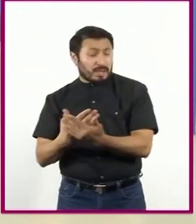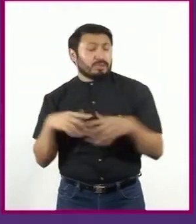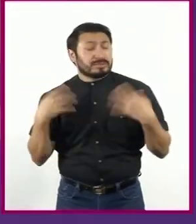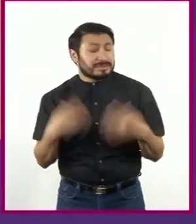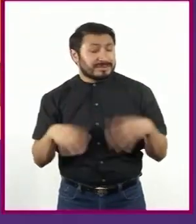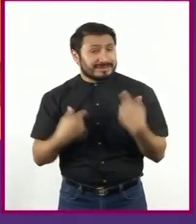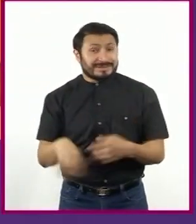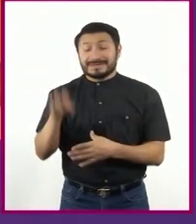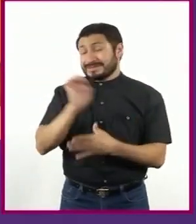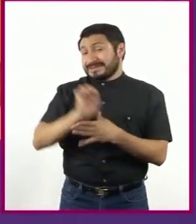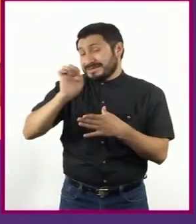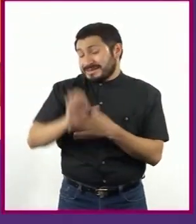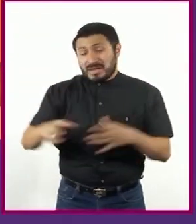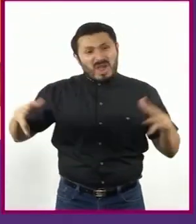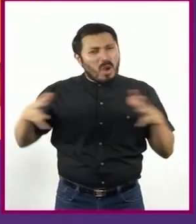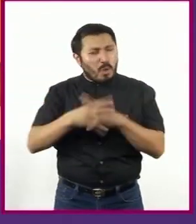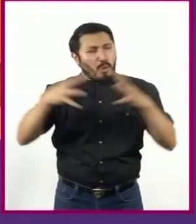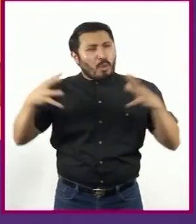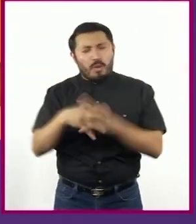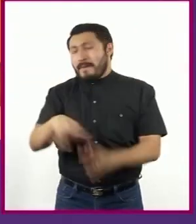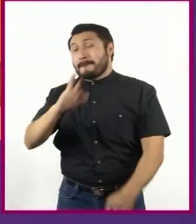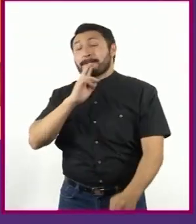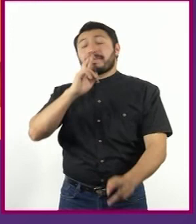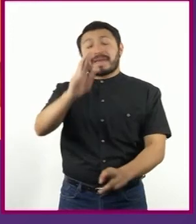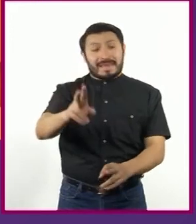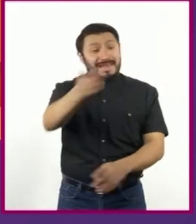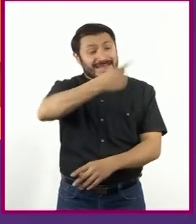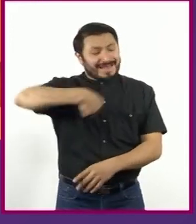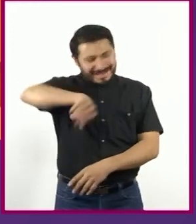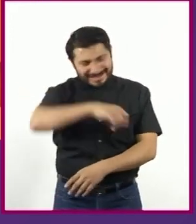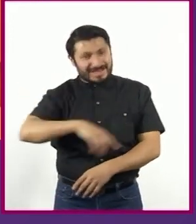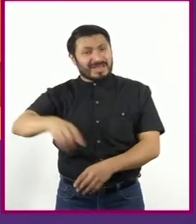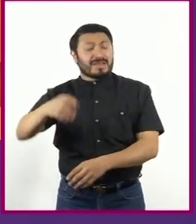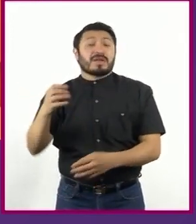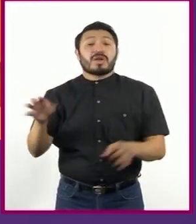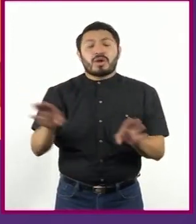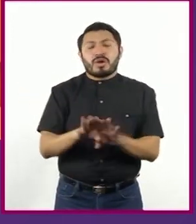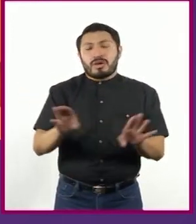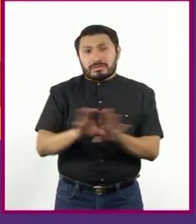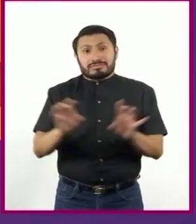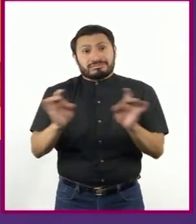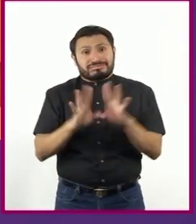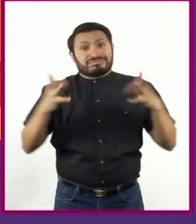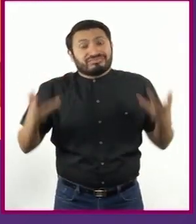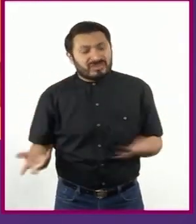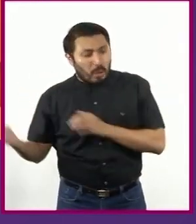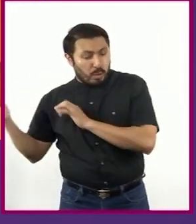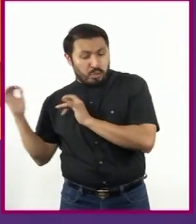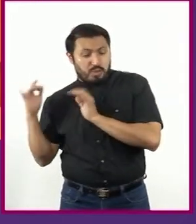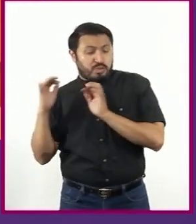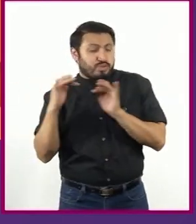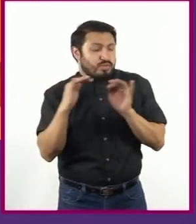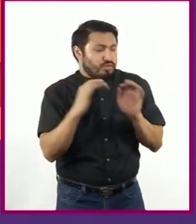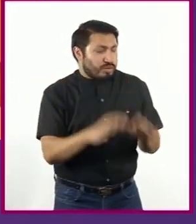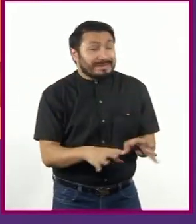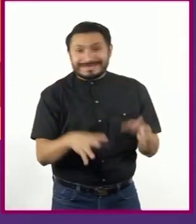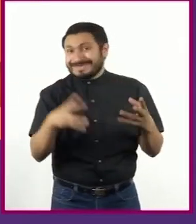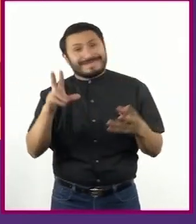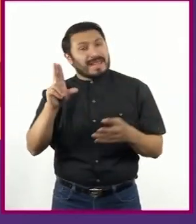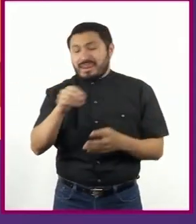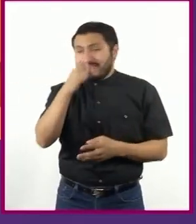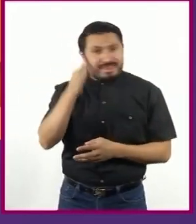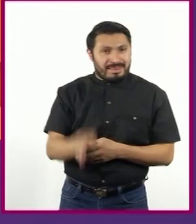Por tanto, la guerra fue la respuesta popular a la invasión y el ejército, que venía a expandir los logros